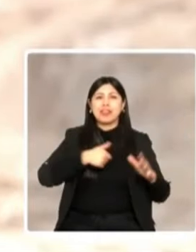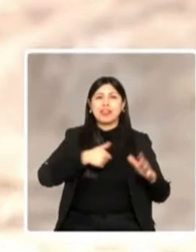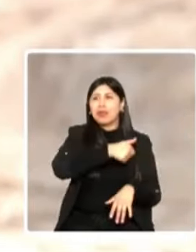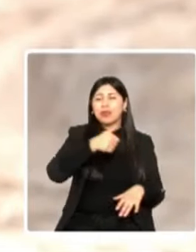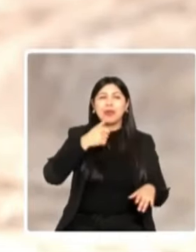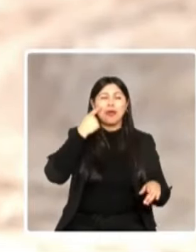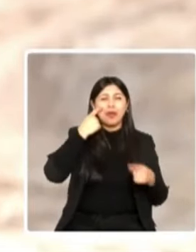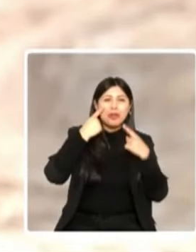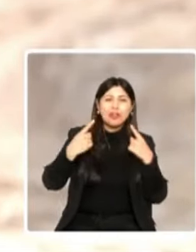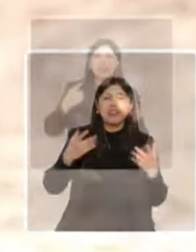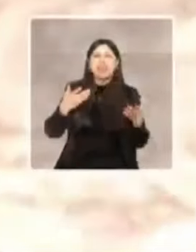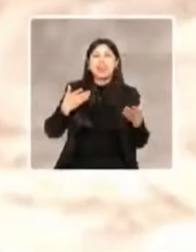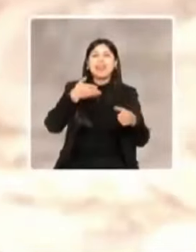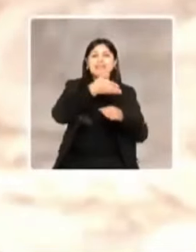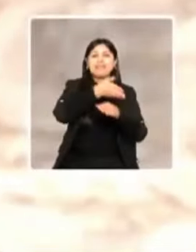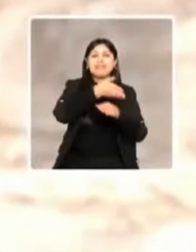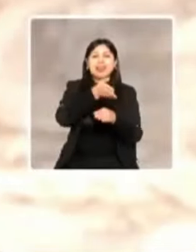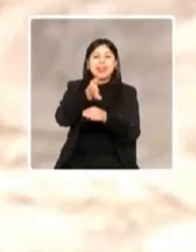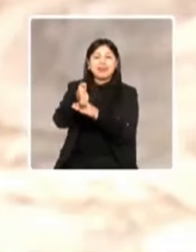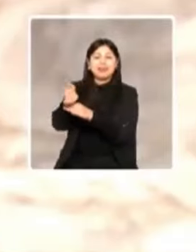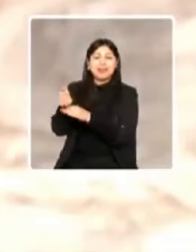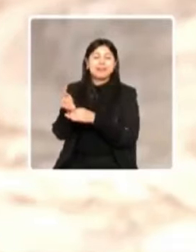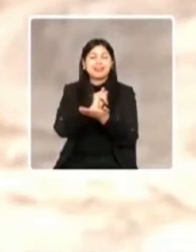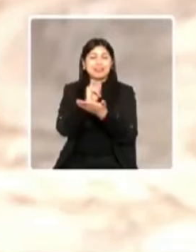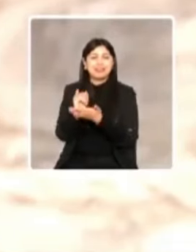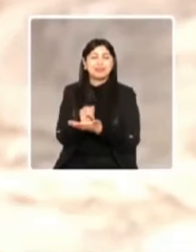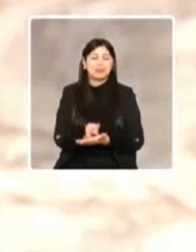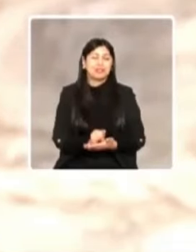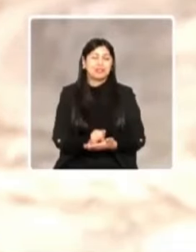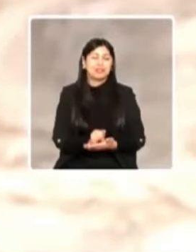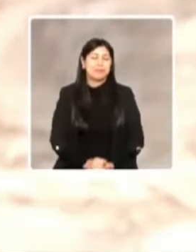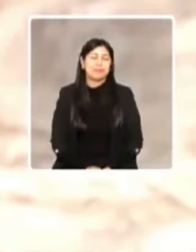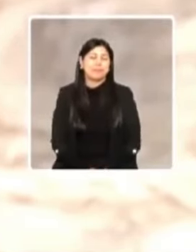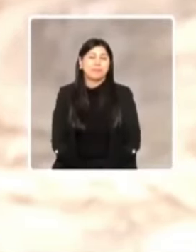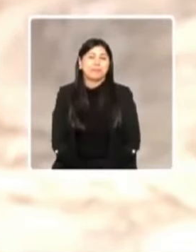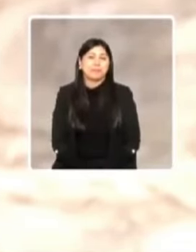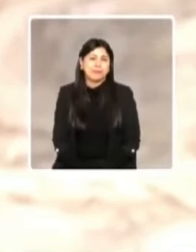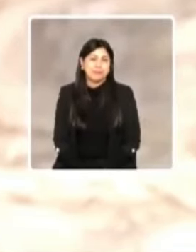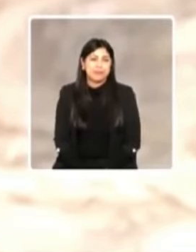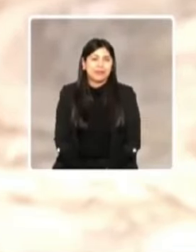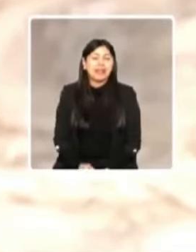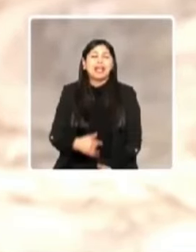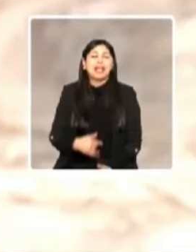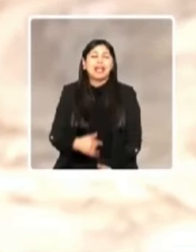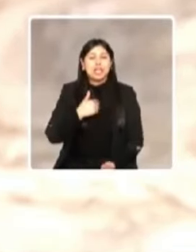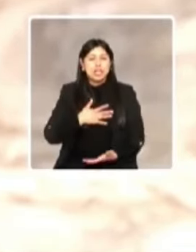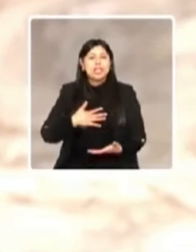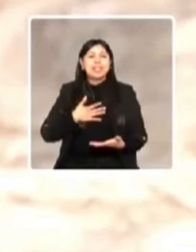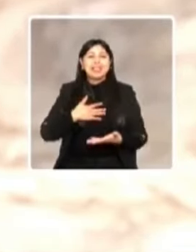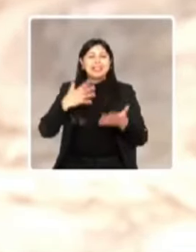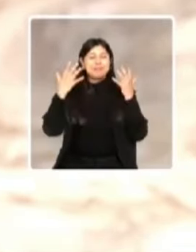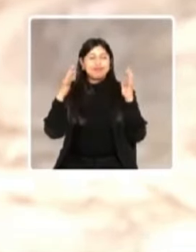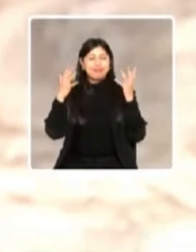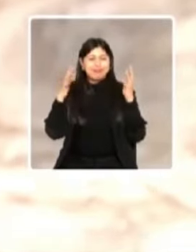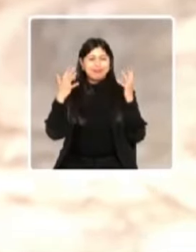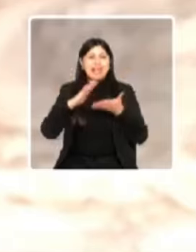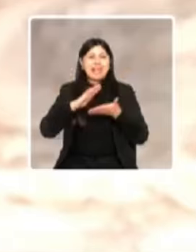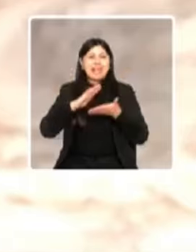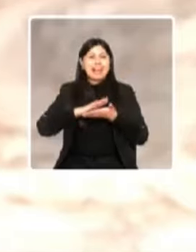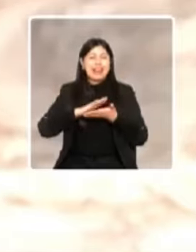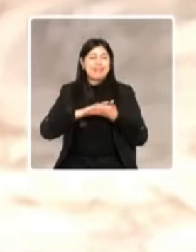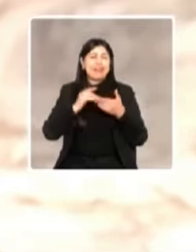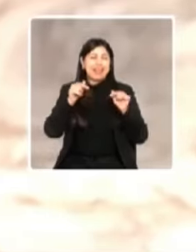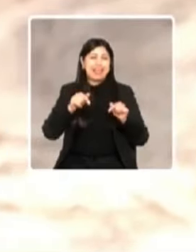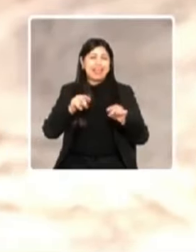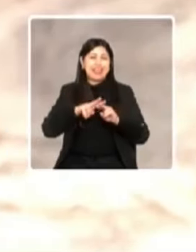Atención con esa última frase. Cuando alguien se siente pillado, trata de empatar las situaciones para que quede todo el mismo